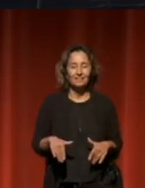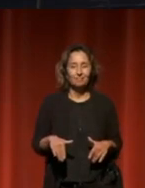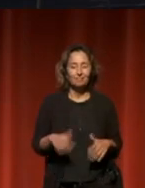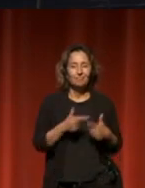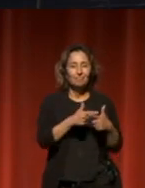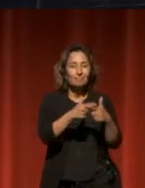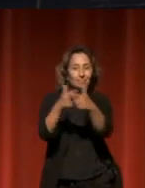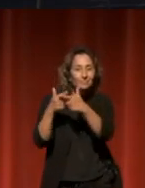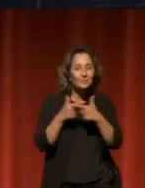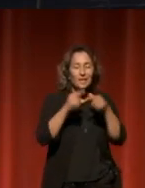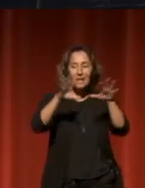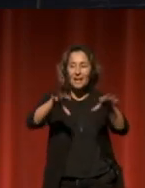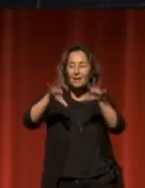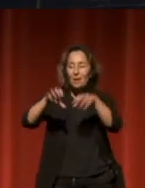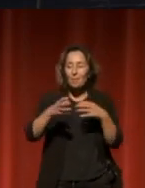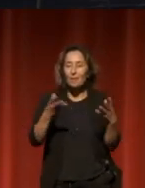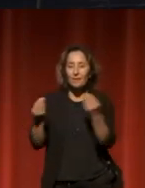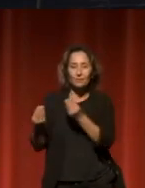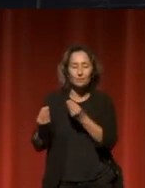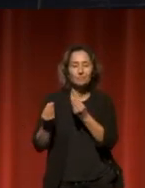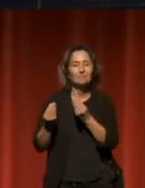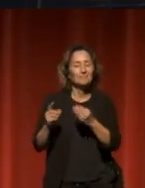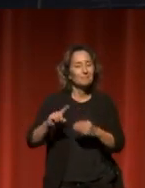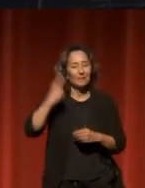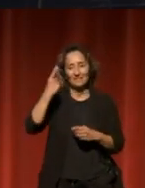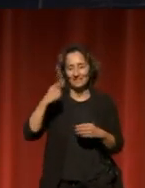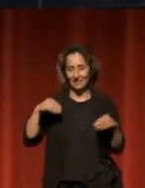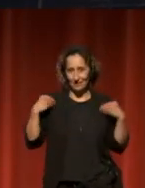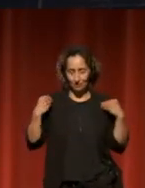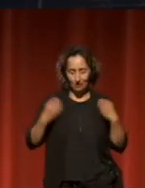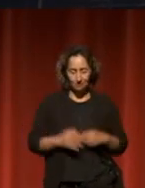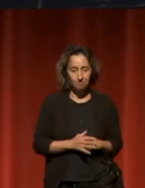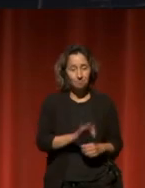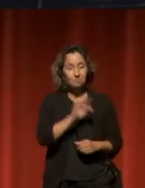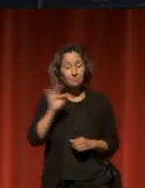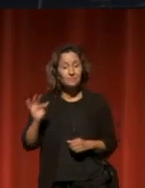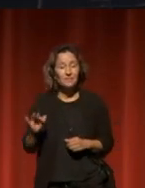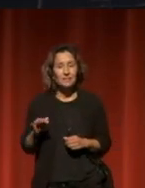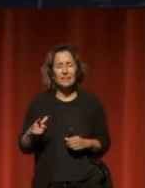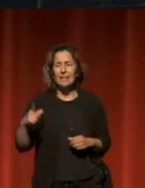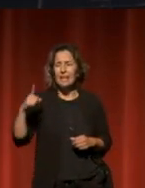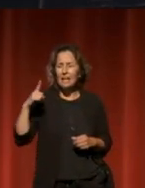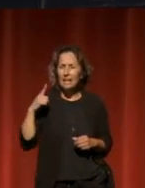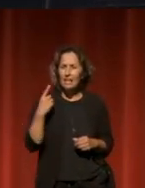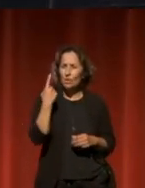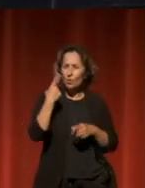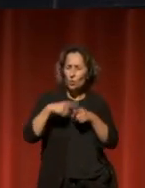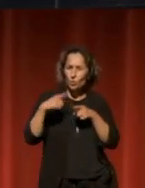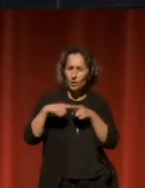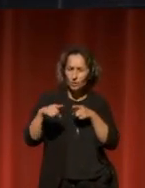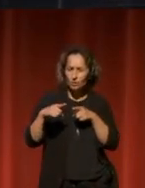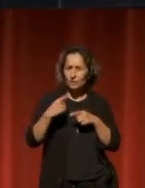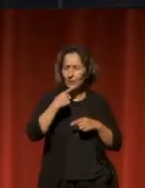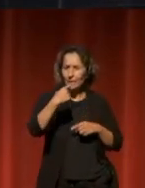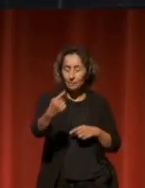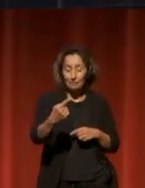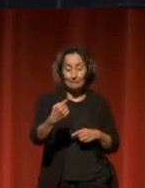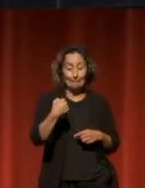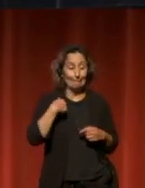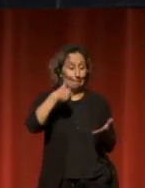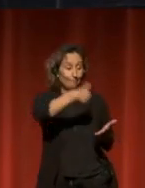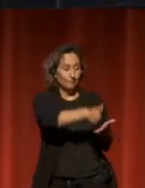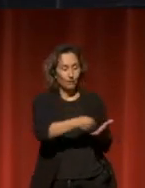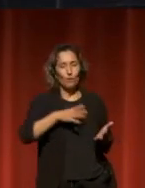compartir y, sobre todo, a disfrutar. Bueno, hay una cosa que ayer dijimos y que me han pedido que de nuevo vuelva